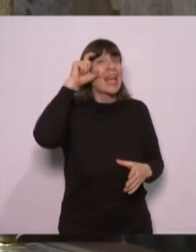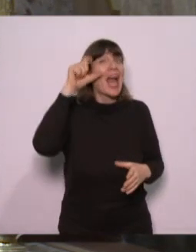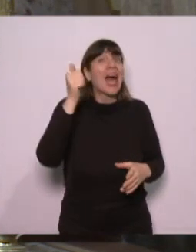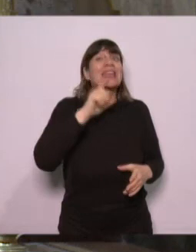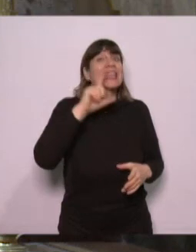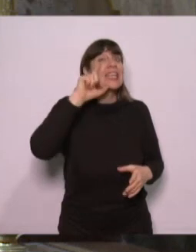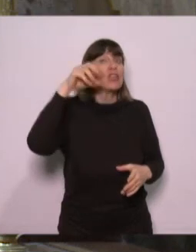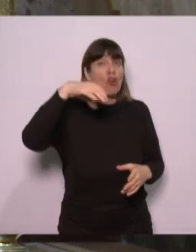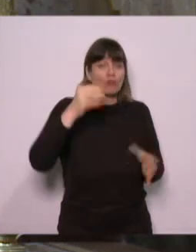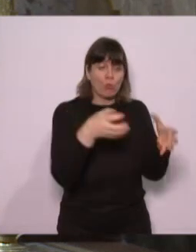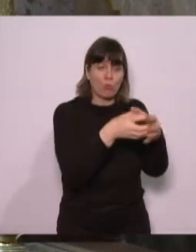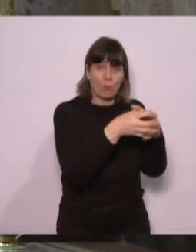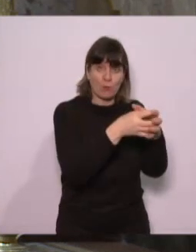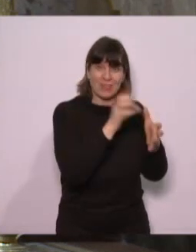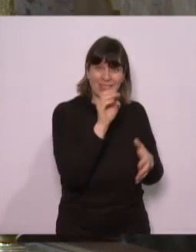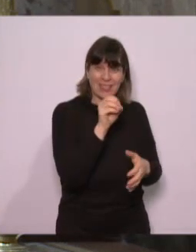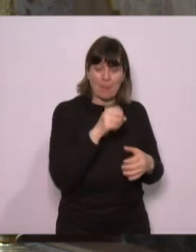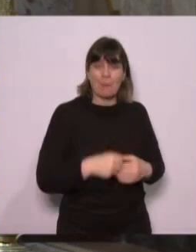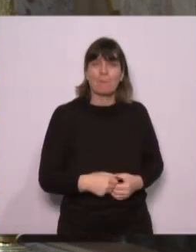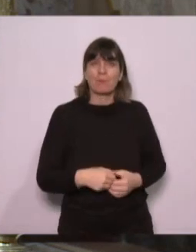de los necesitados.